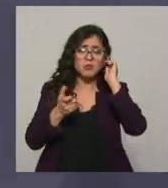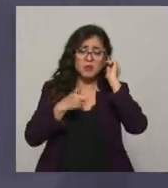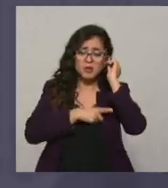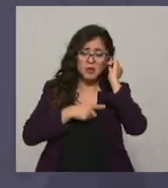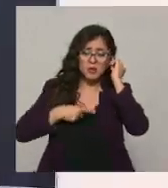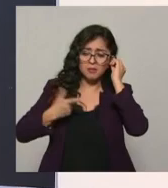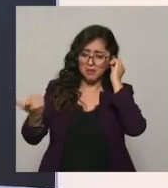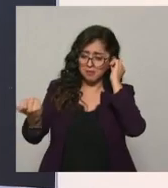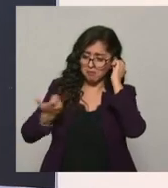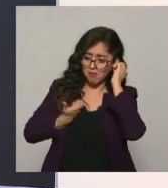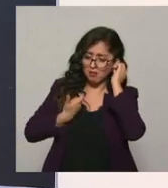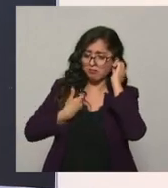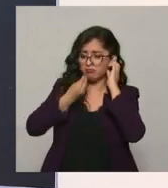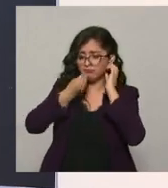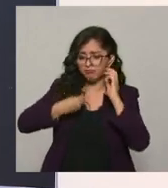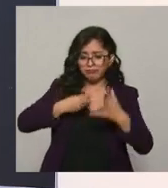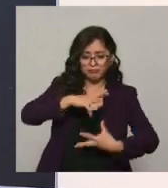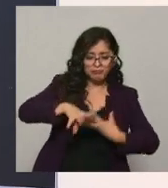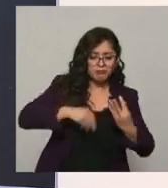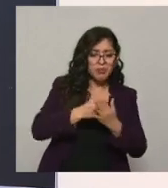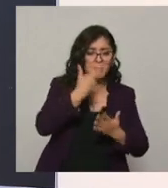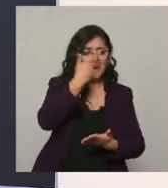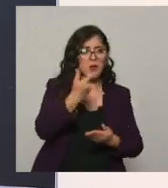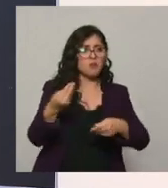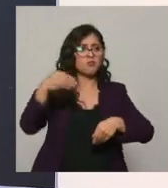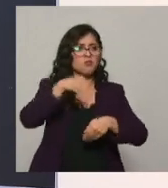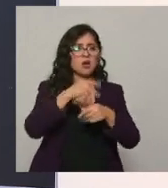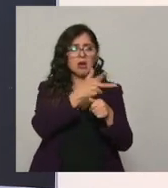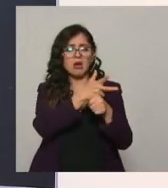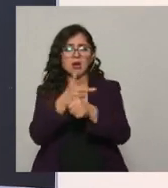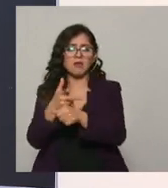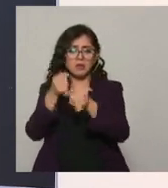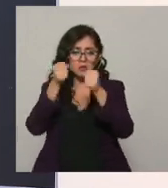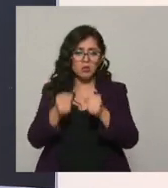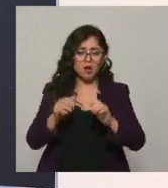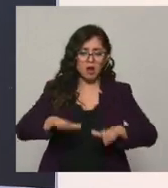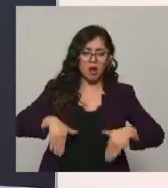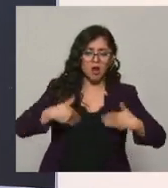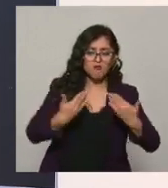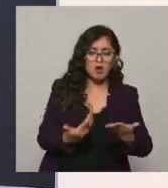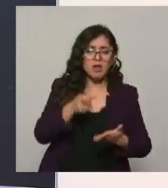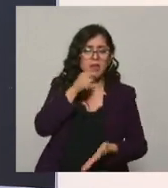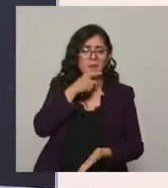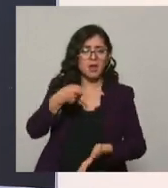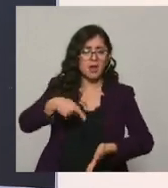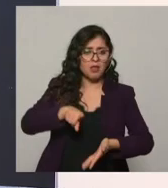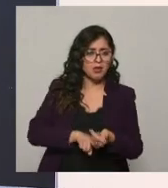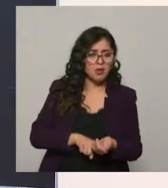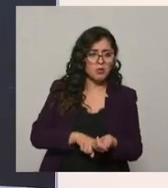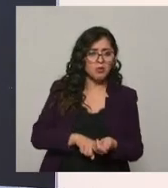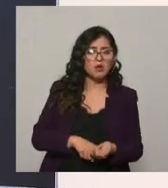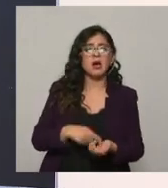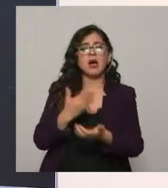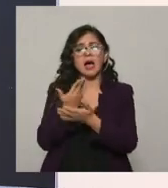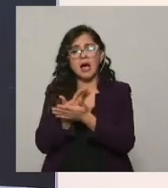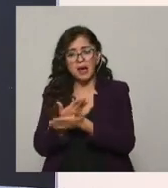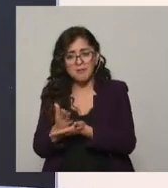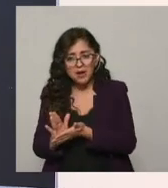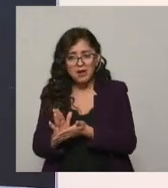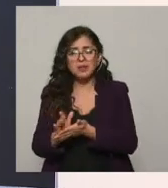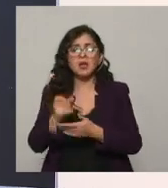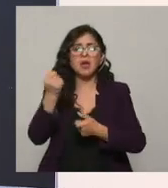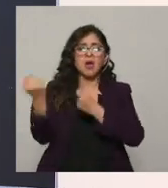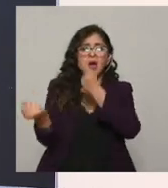que se percibe para instalar cámaras de seguridad en nuestra casa o afuera y al interior. Y también, por supuesto, que además